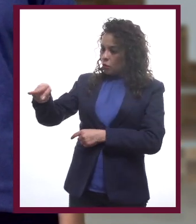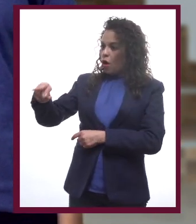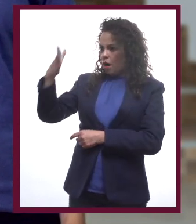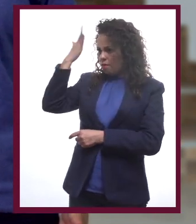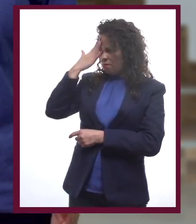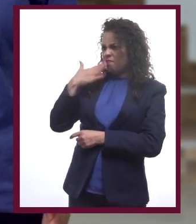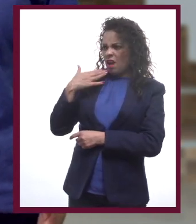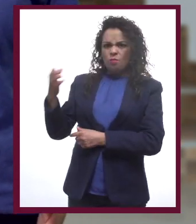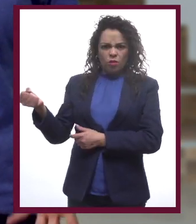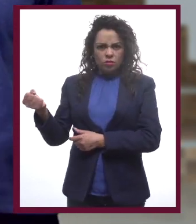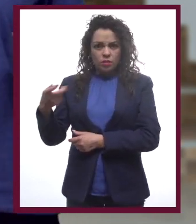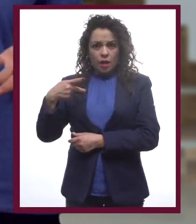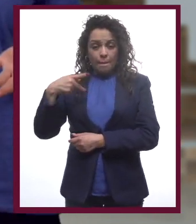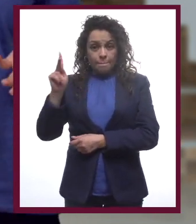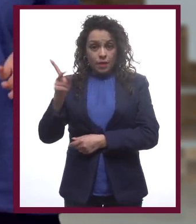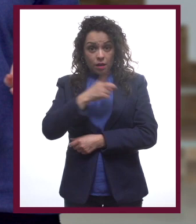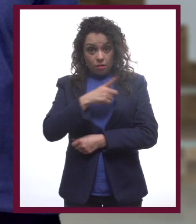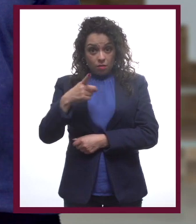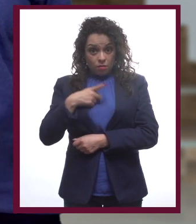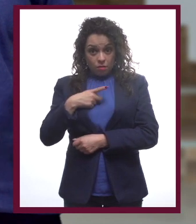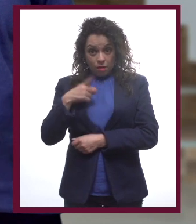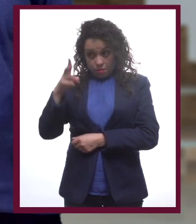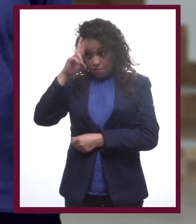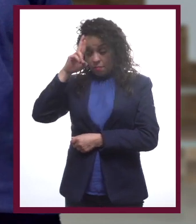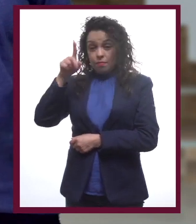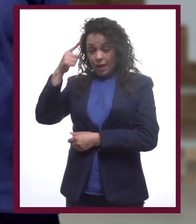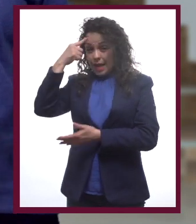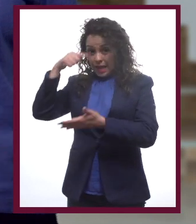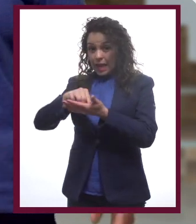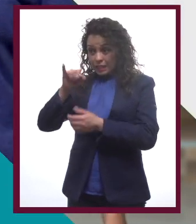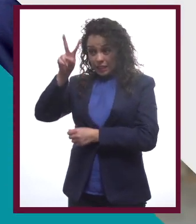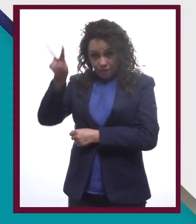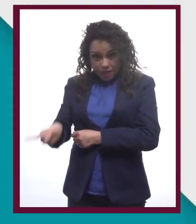reconocida. Pero, ¿debemos tomarlo como real?